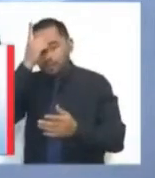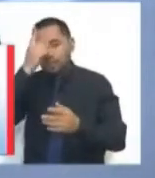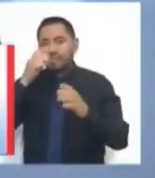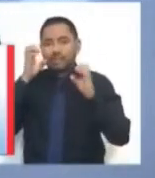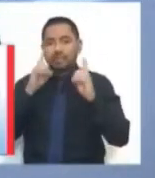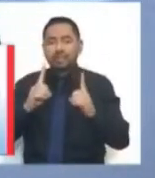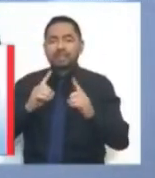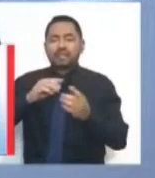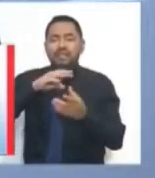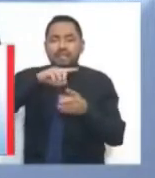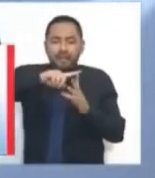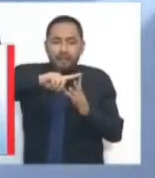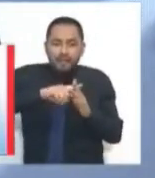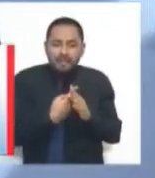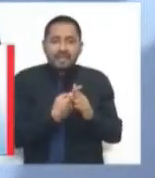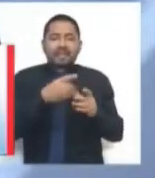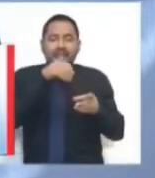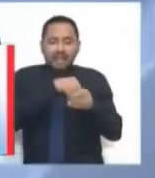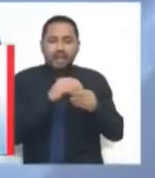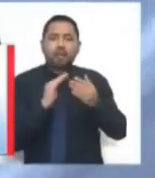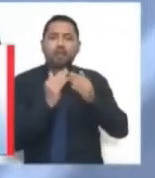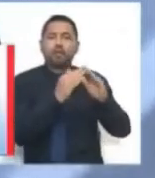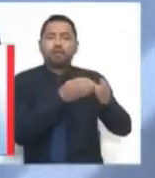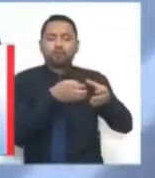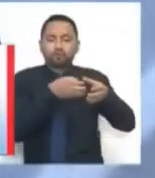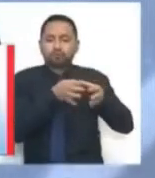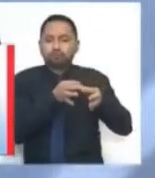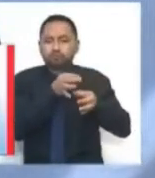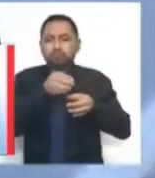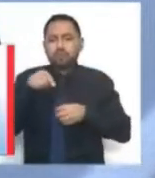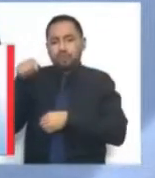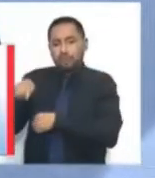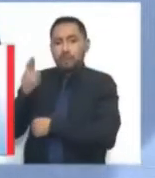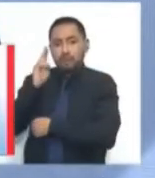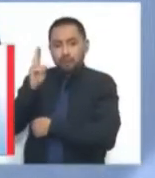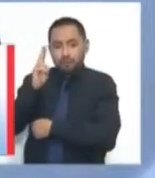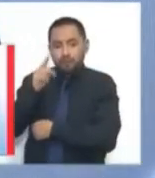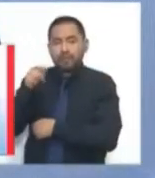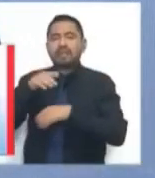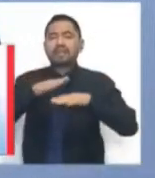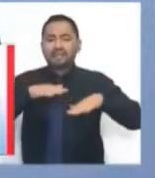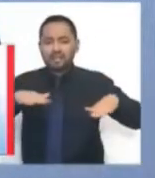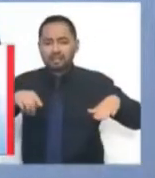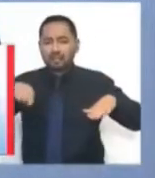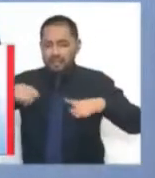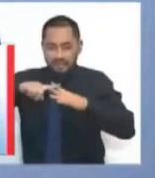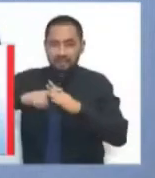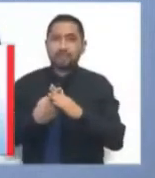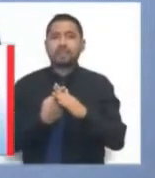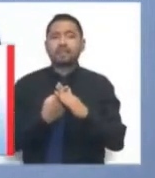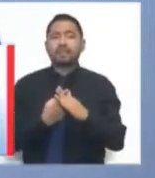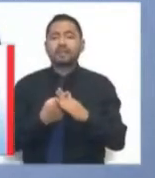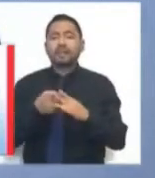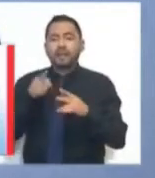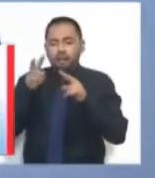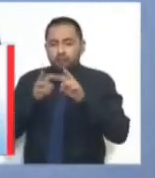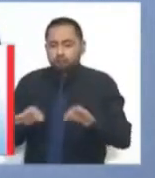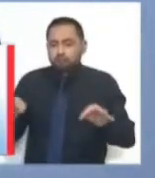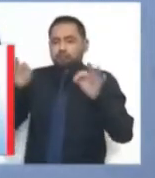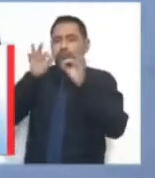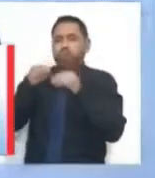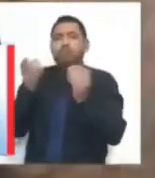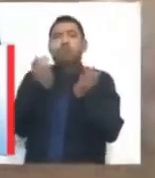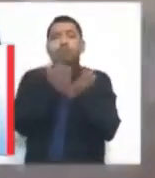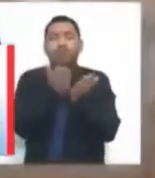educación desde el seno de la comunidad, desde el seno de los maestros, desde el seno de los niños, que hay que valorar